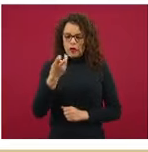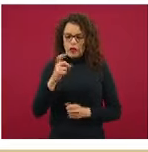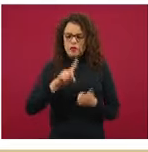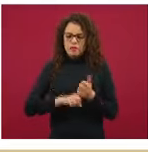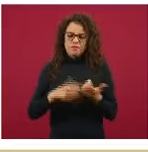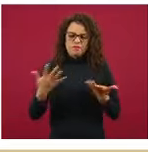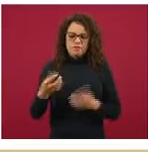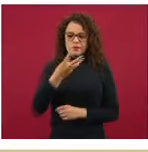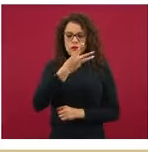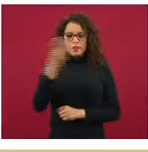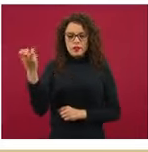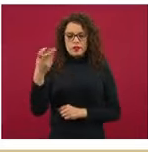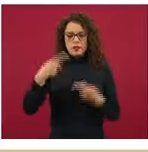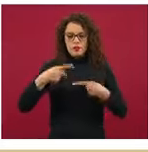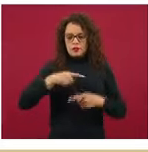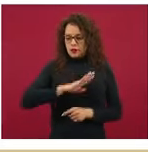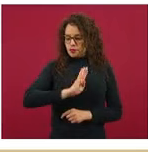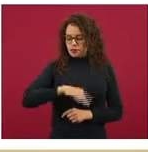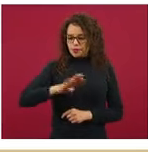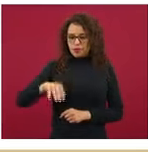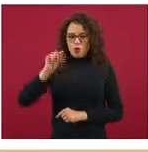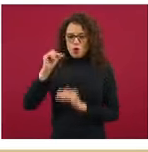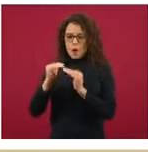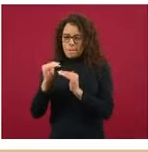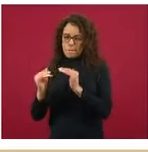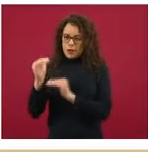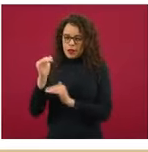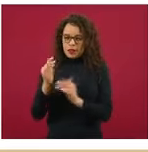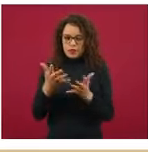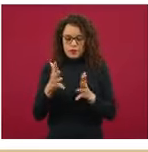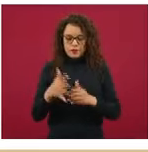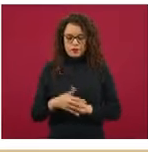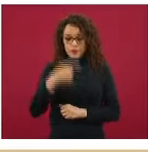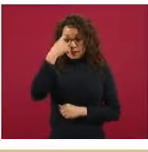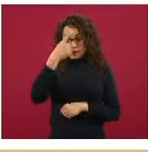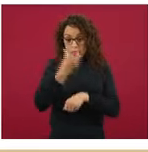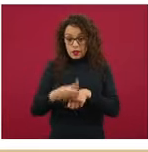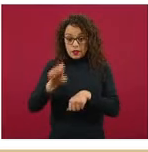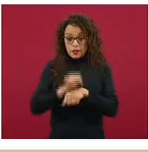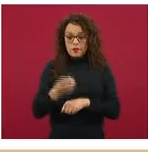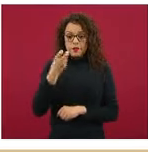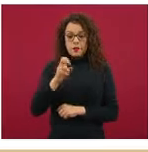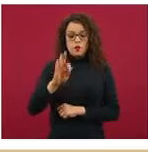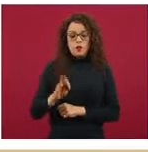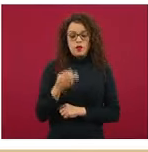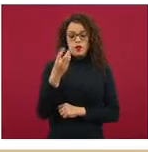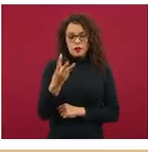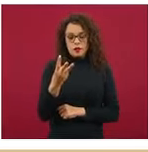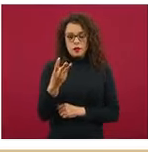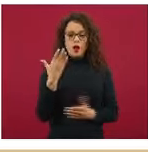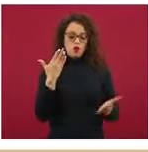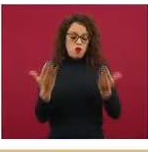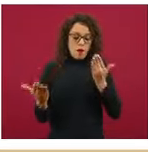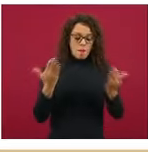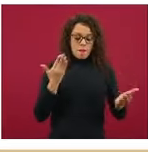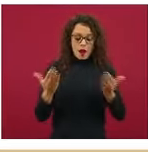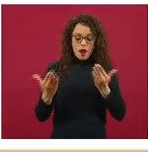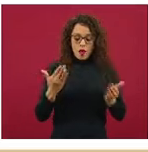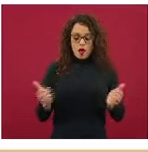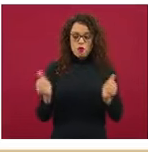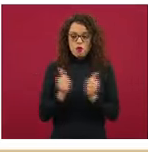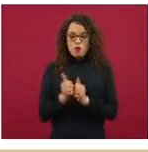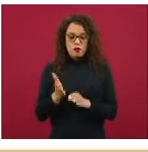300 defunciones ocurridas es de más para la semana 43 en comparación con